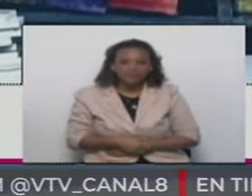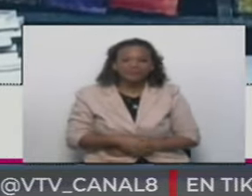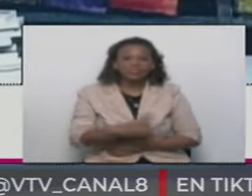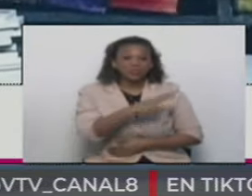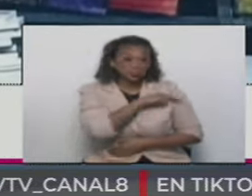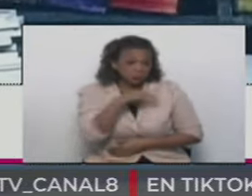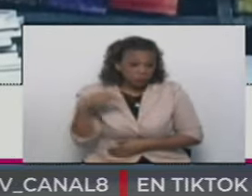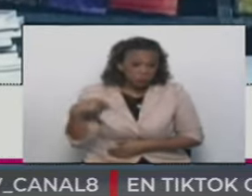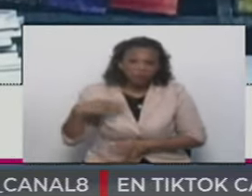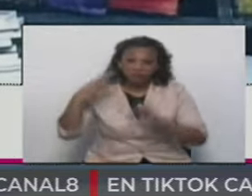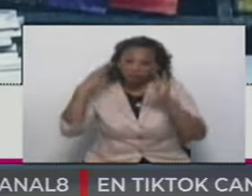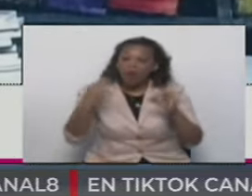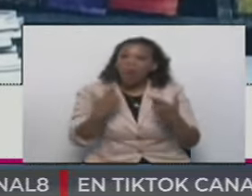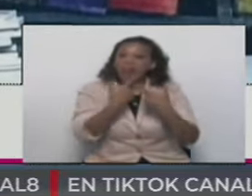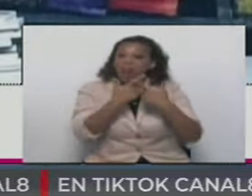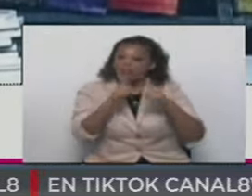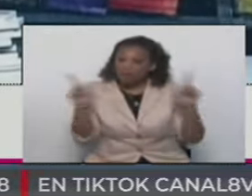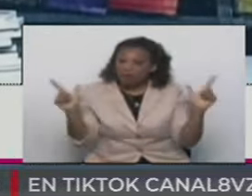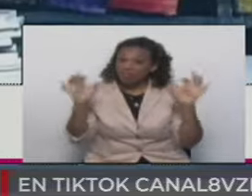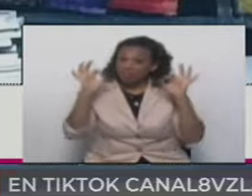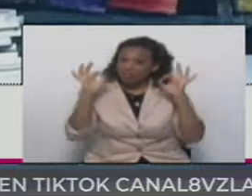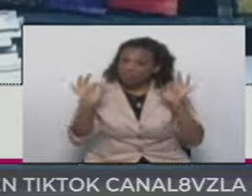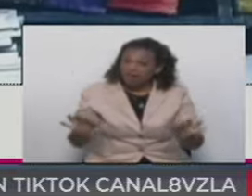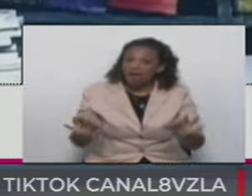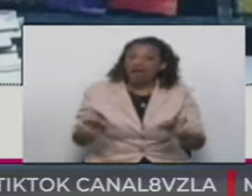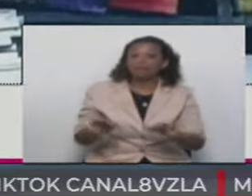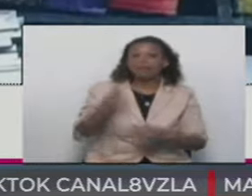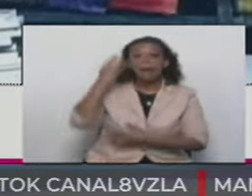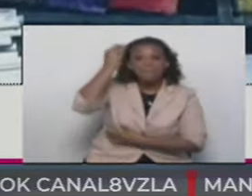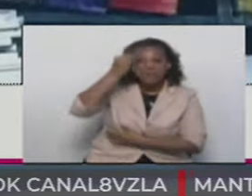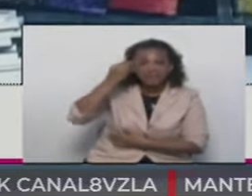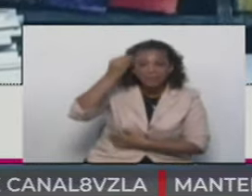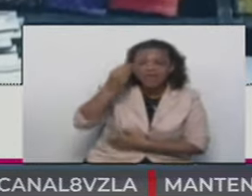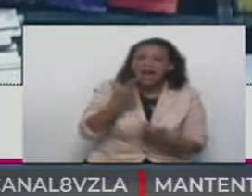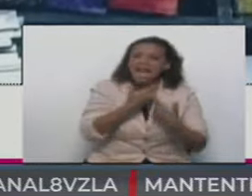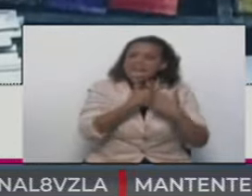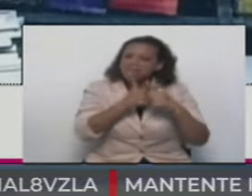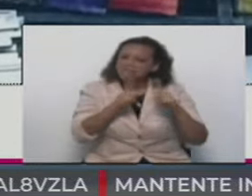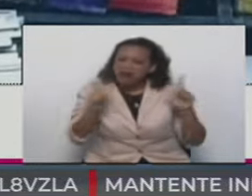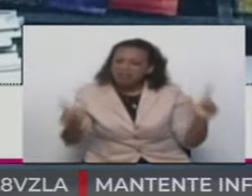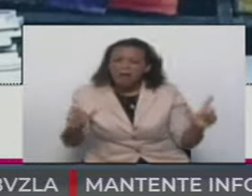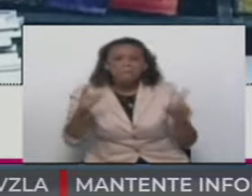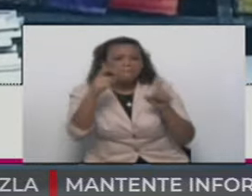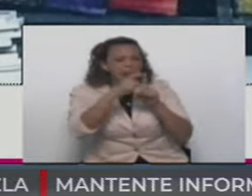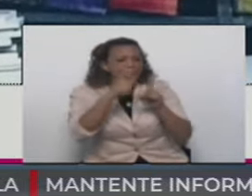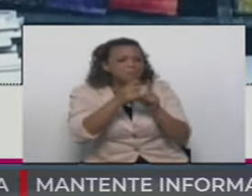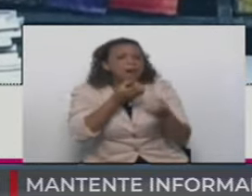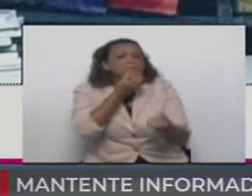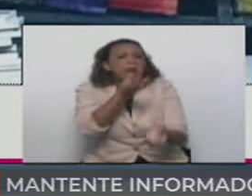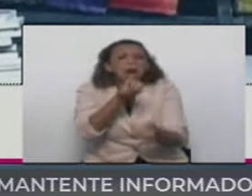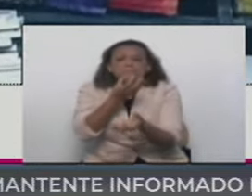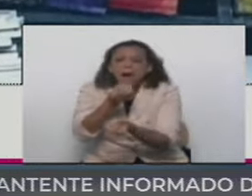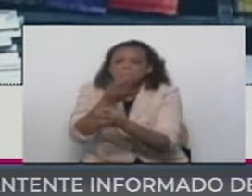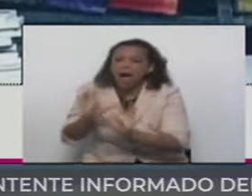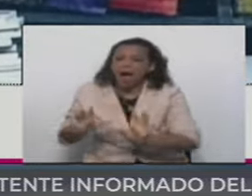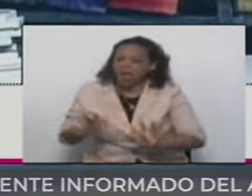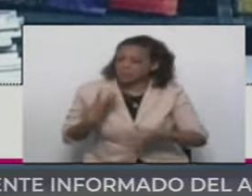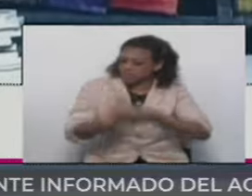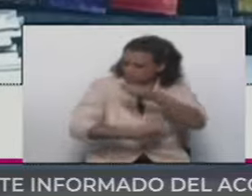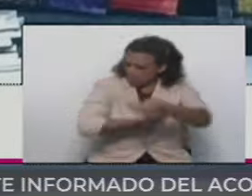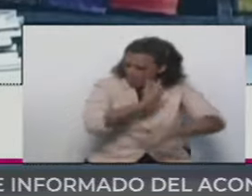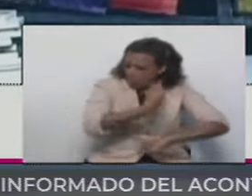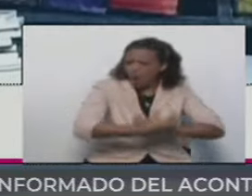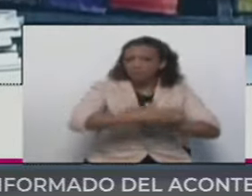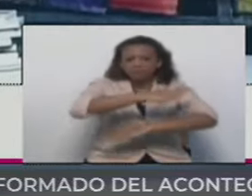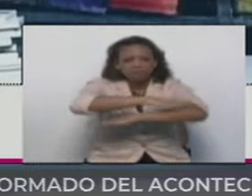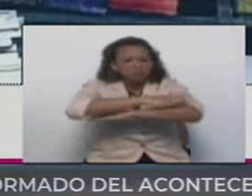nosotros abogamos por la libertad de pensamiento, de palabra, de obra,